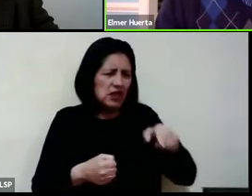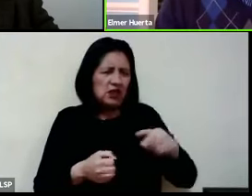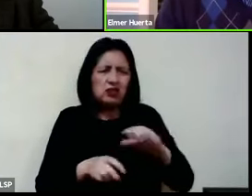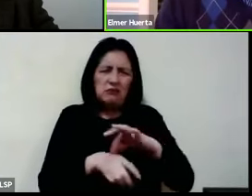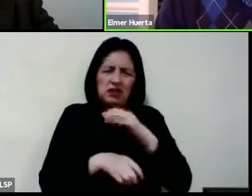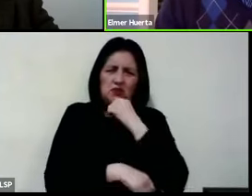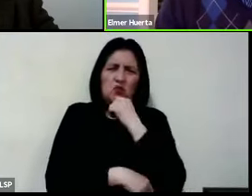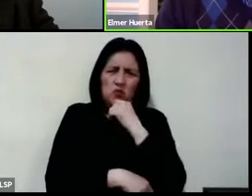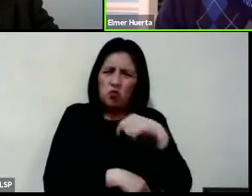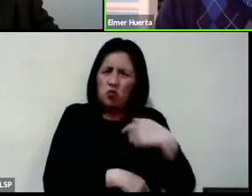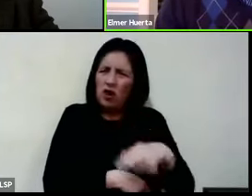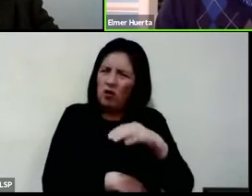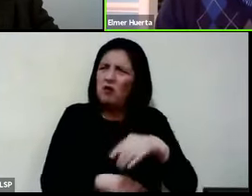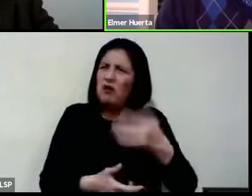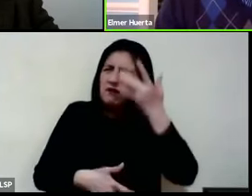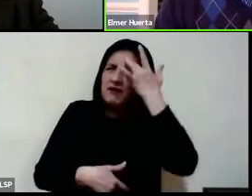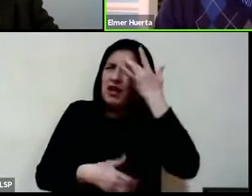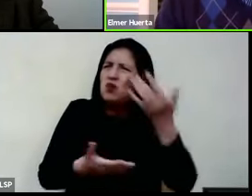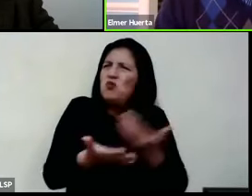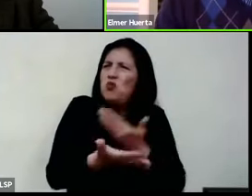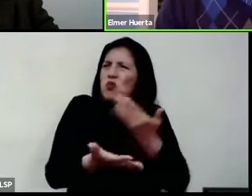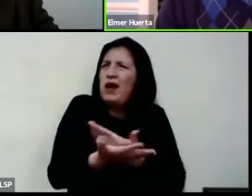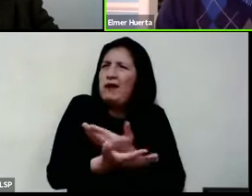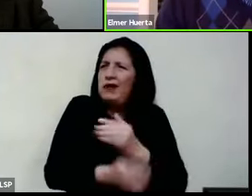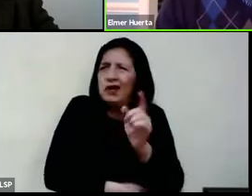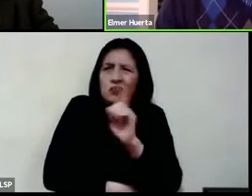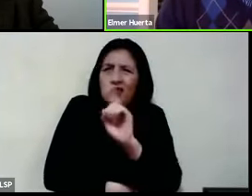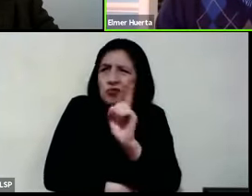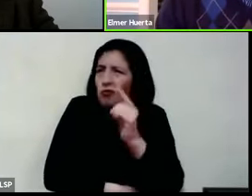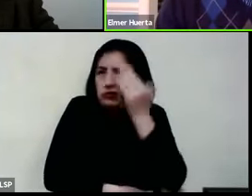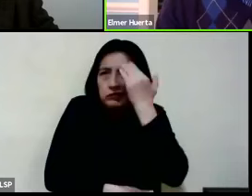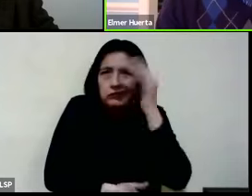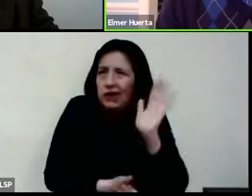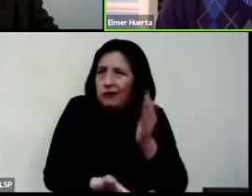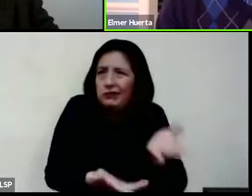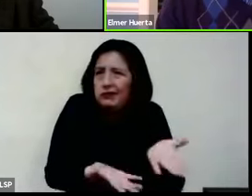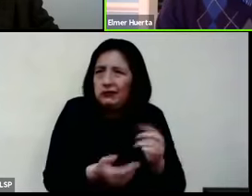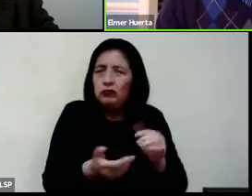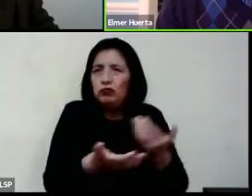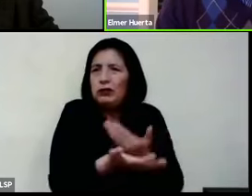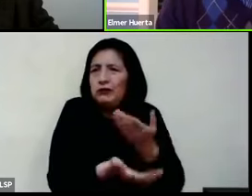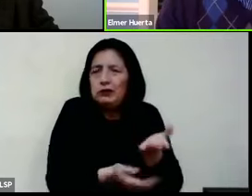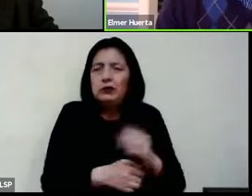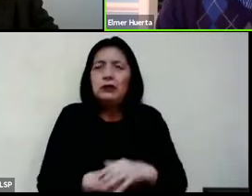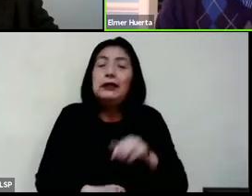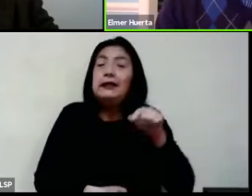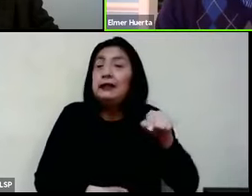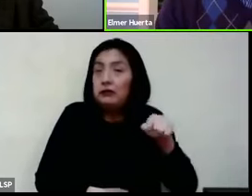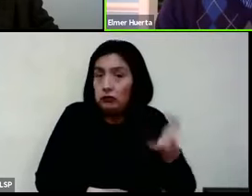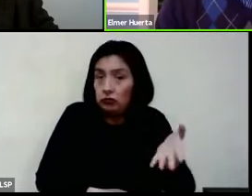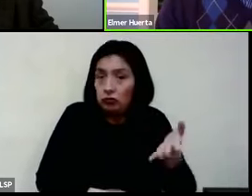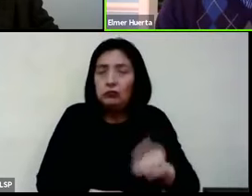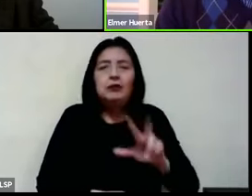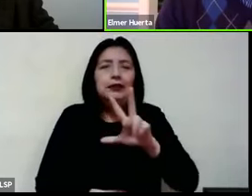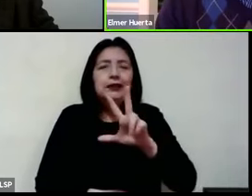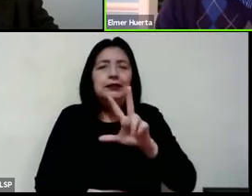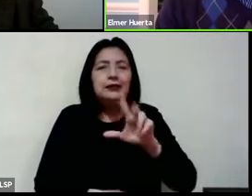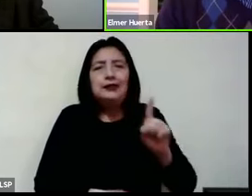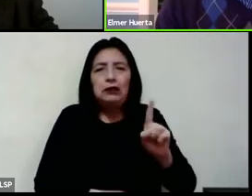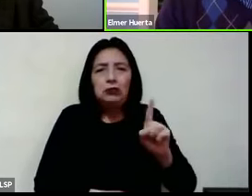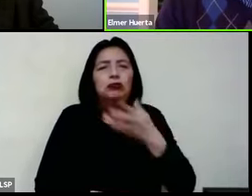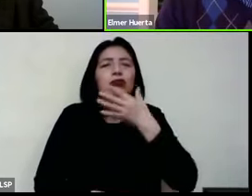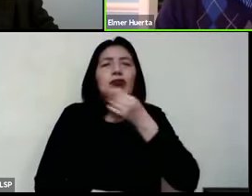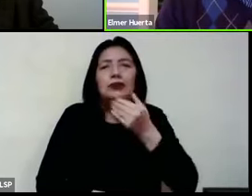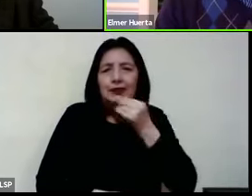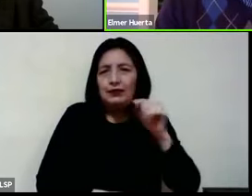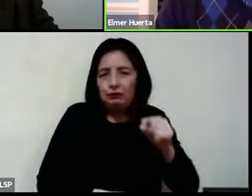una enfermedad nueva, desconocida hasta ese momento. Muy bien, eso ocurrió el 31 de